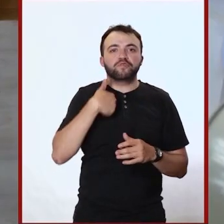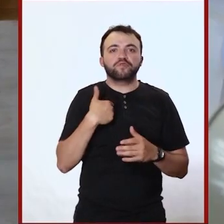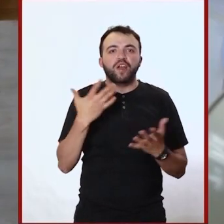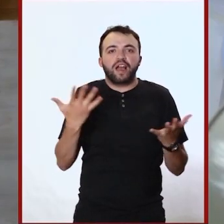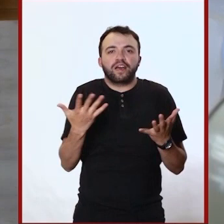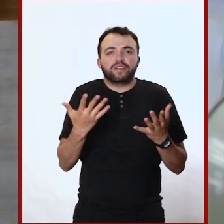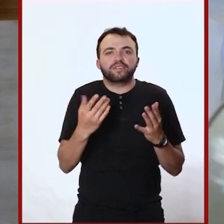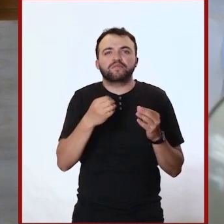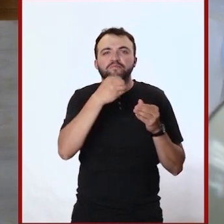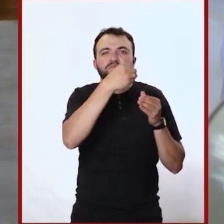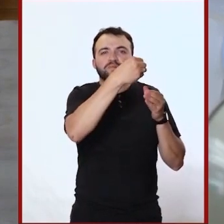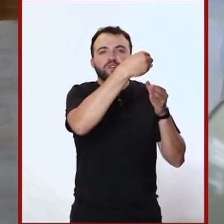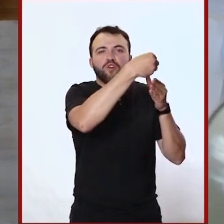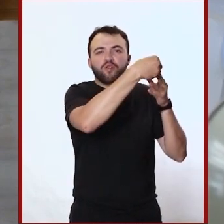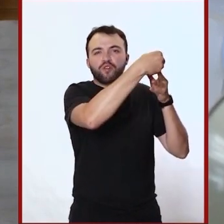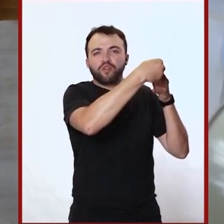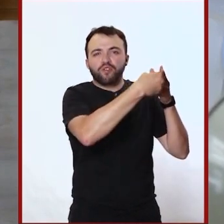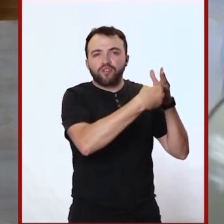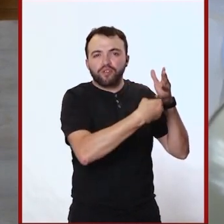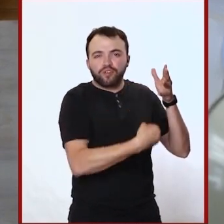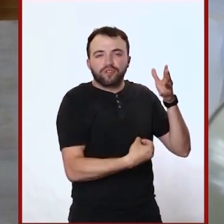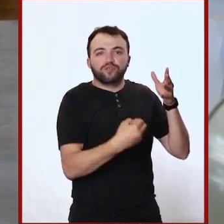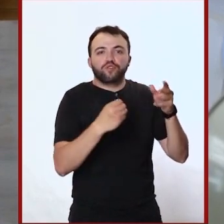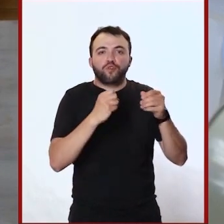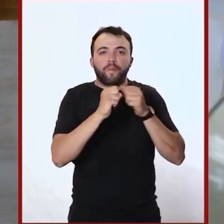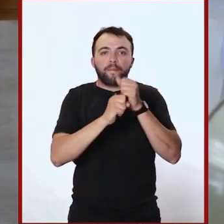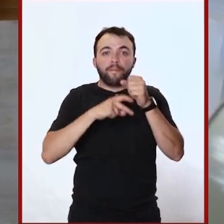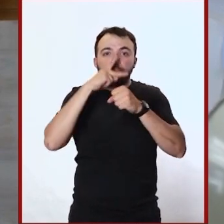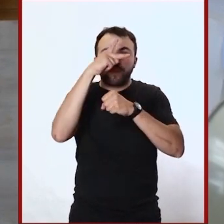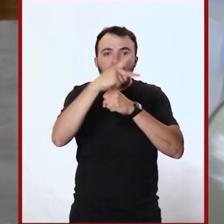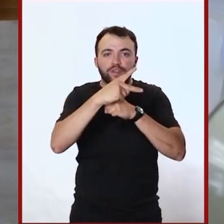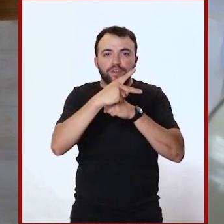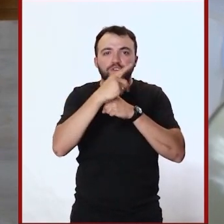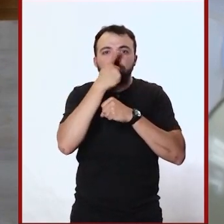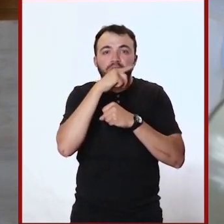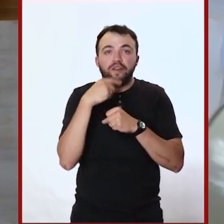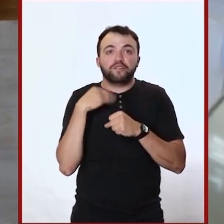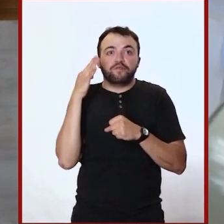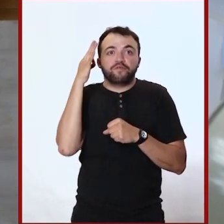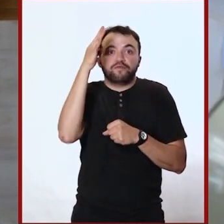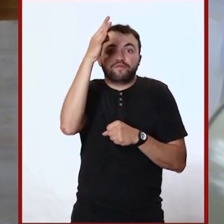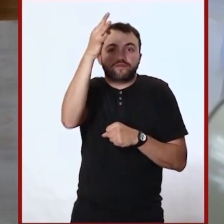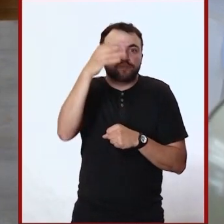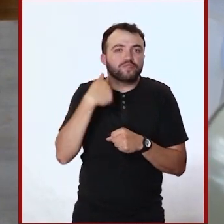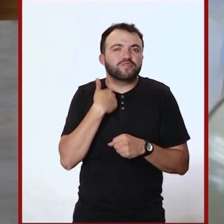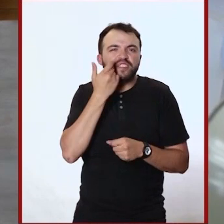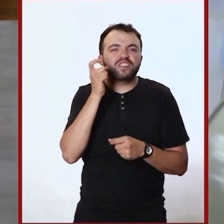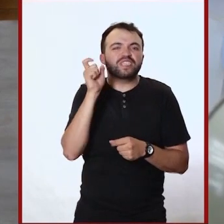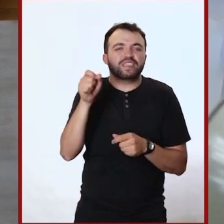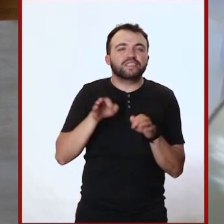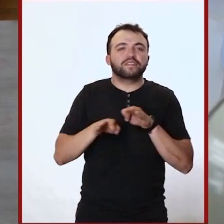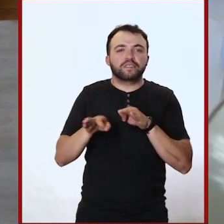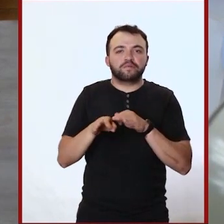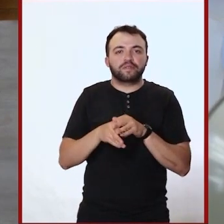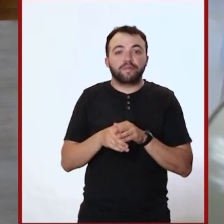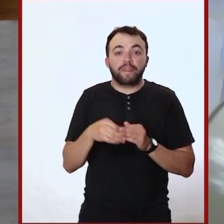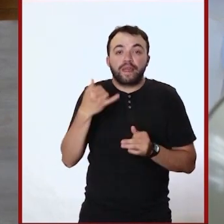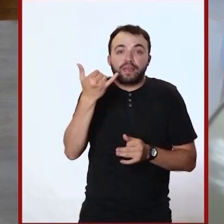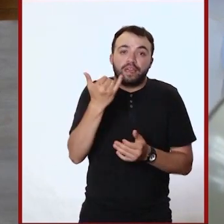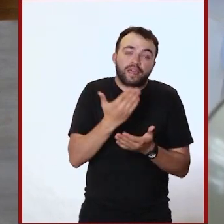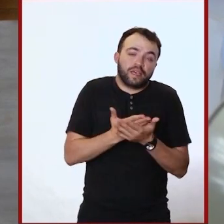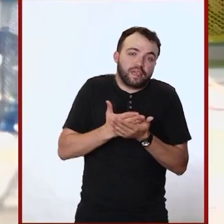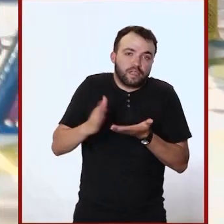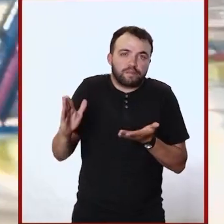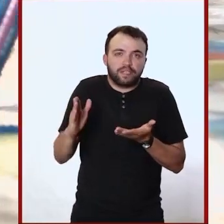allá de simplemente trabajar en nuestra profesión o en lo que estudiamos principalmente. Y